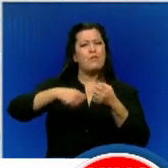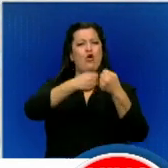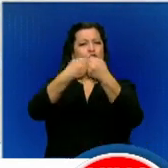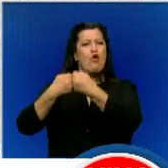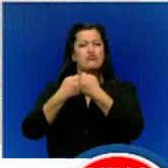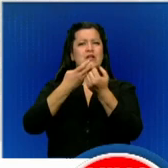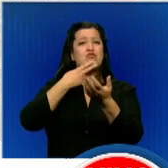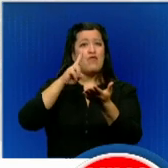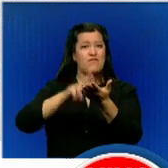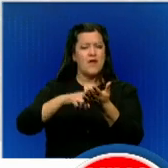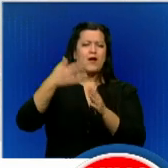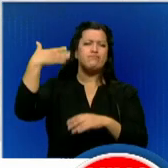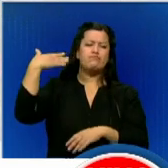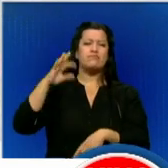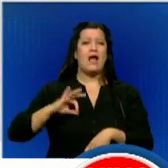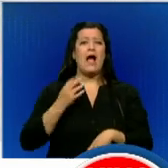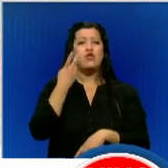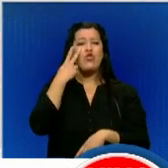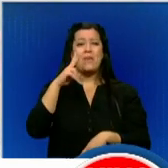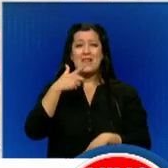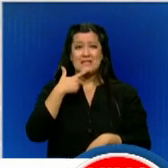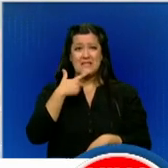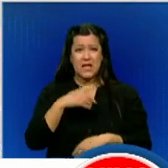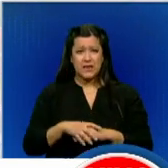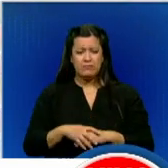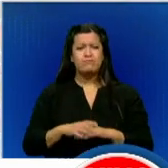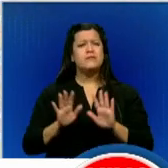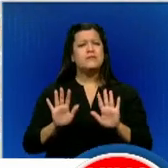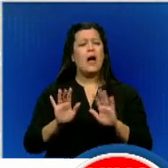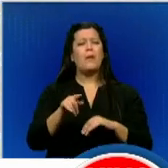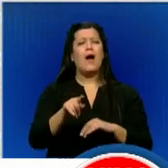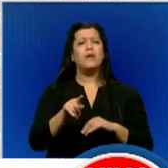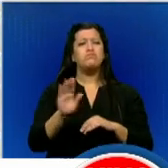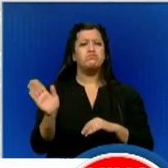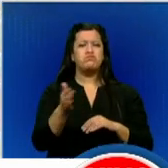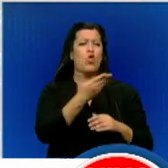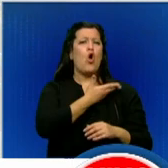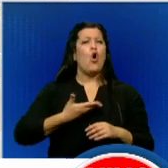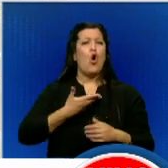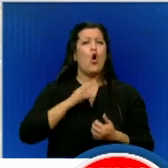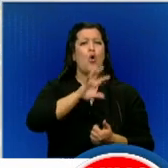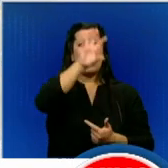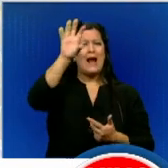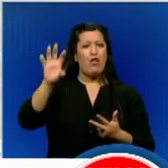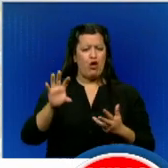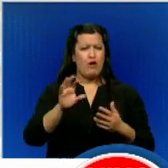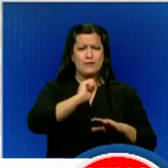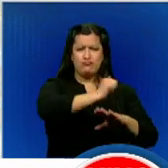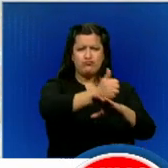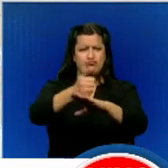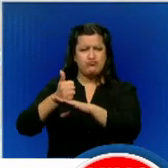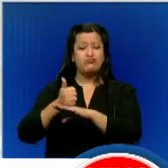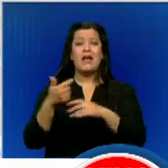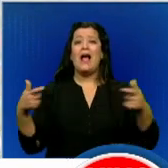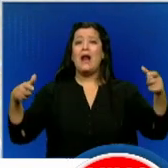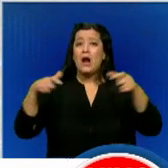fiscal allá por el año 2017 estaban todos los gobernadores en una